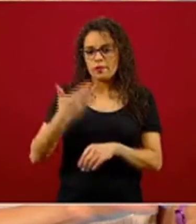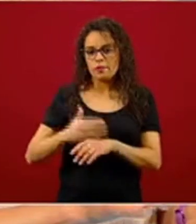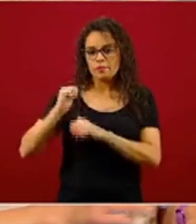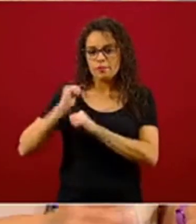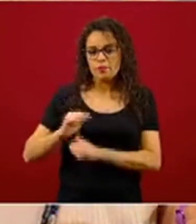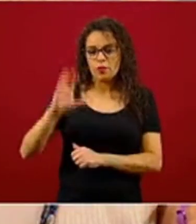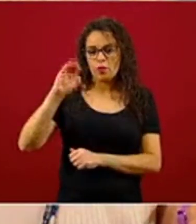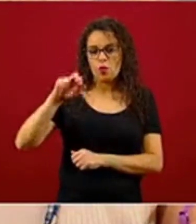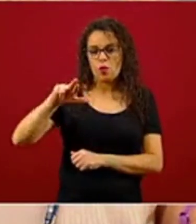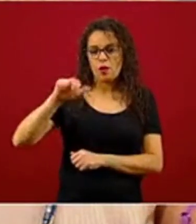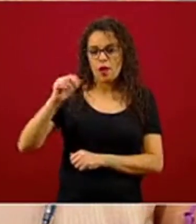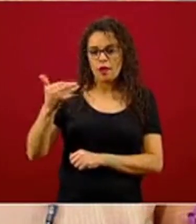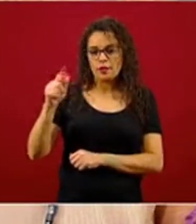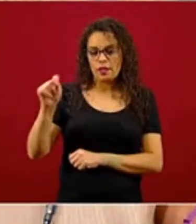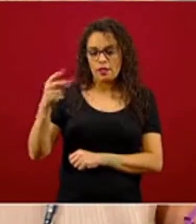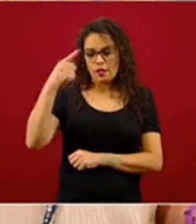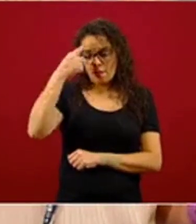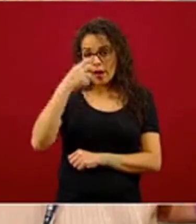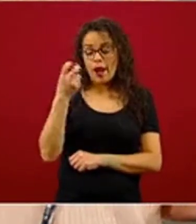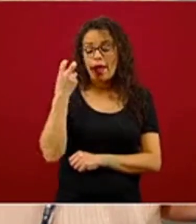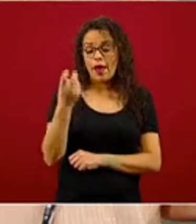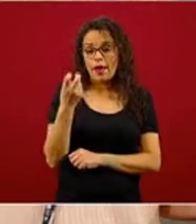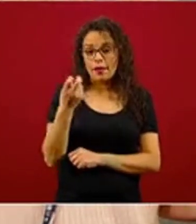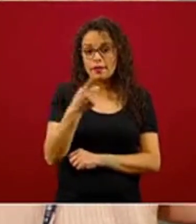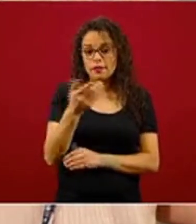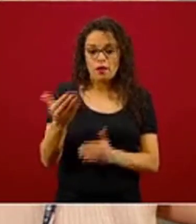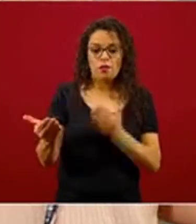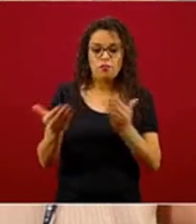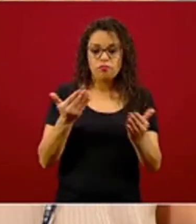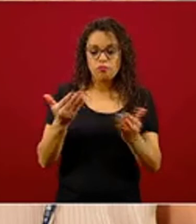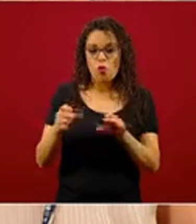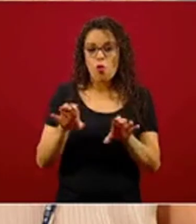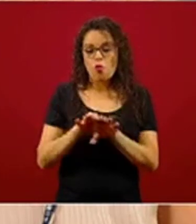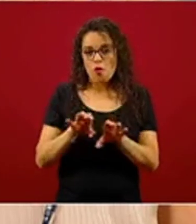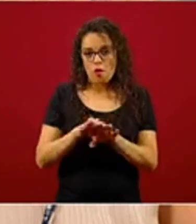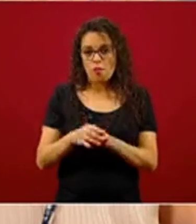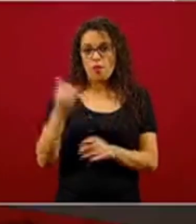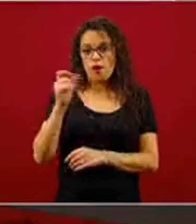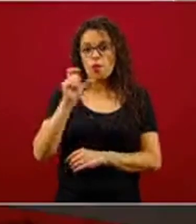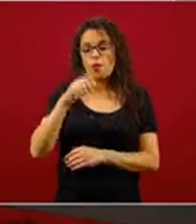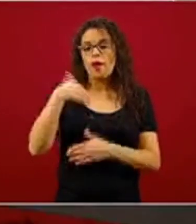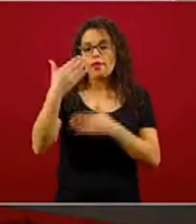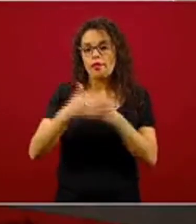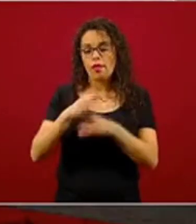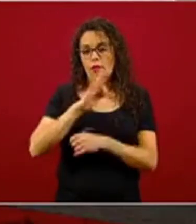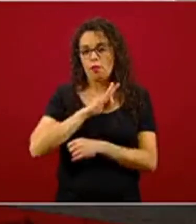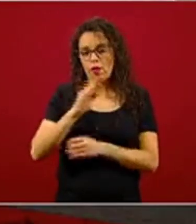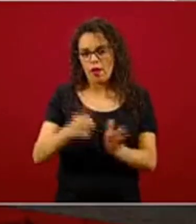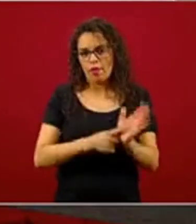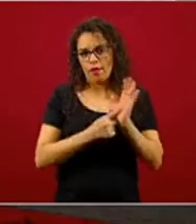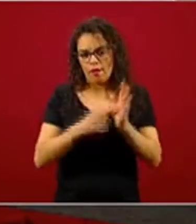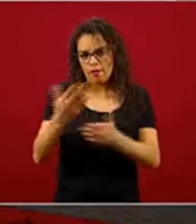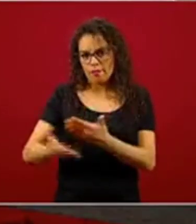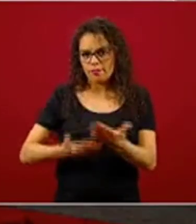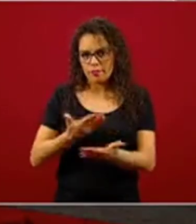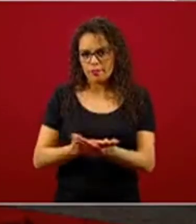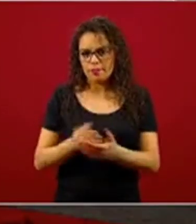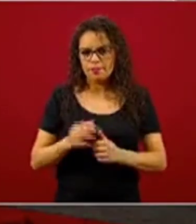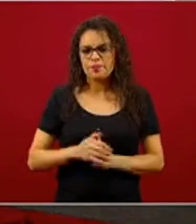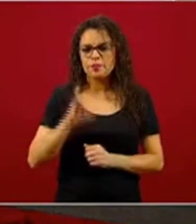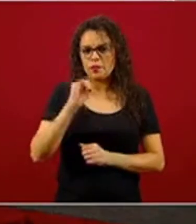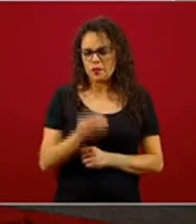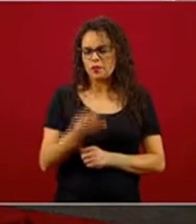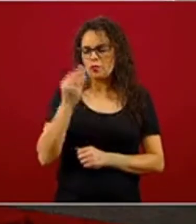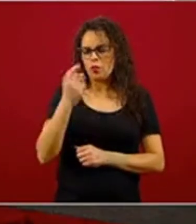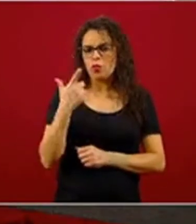Justamente para realizar estas estimaciones, por favor, y cuándo lo podría presentar. Cómo no, con mucho gusto. De hecho, lo hemos platicado